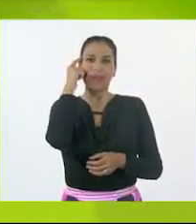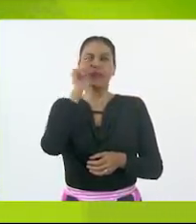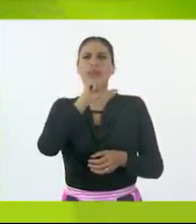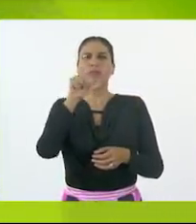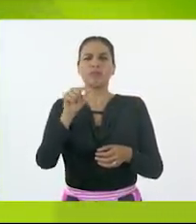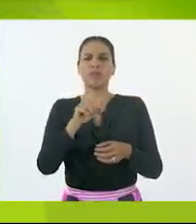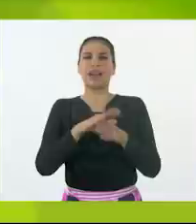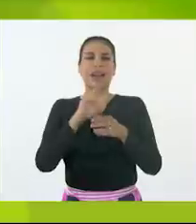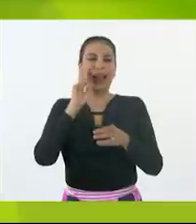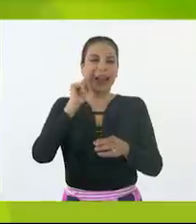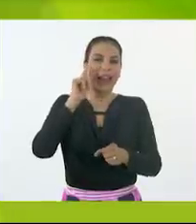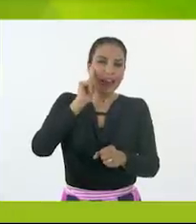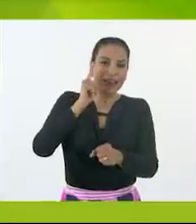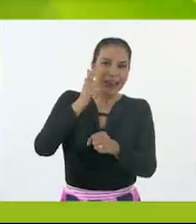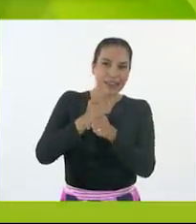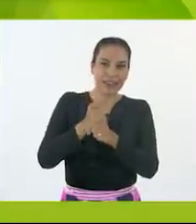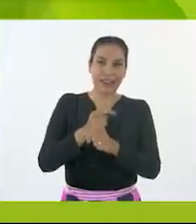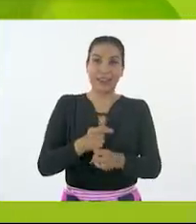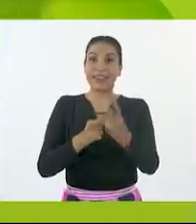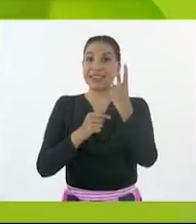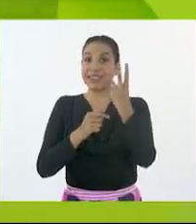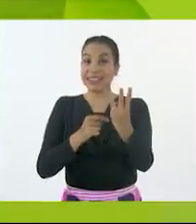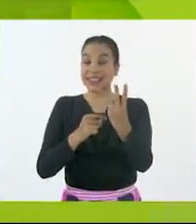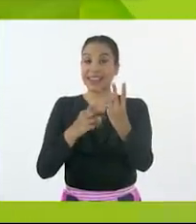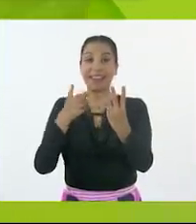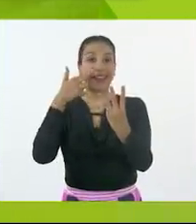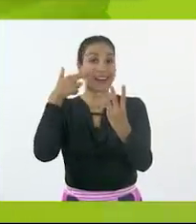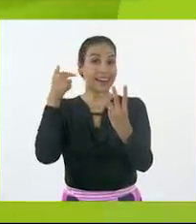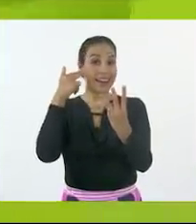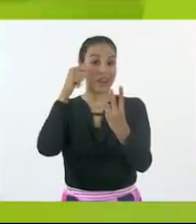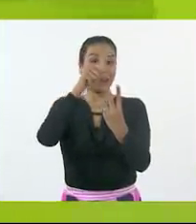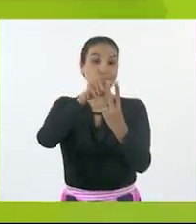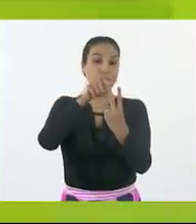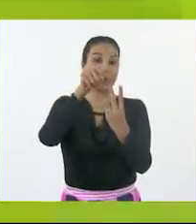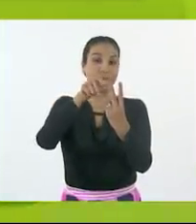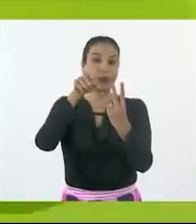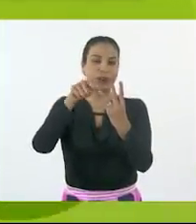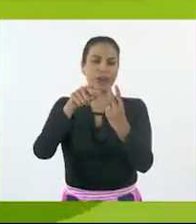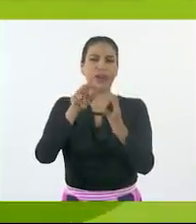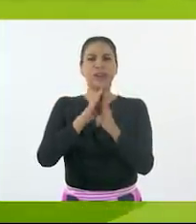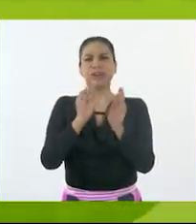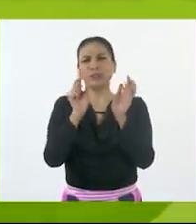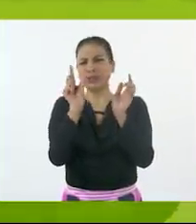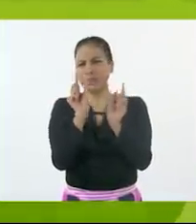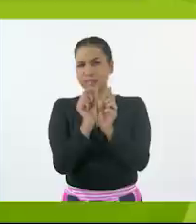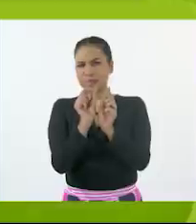mucho en hallar tres ratones. Pequeños,